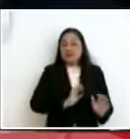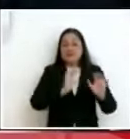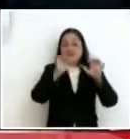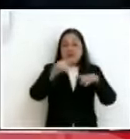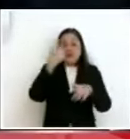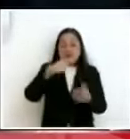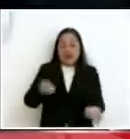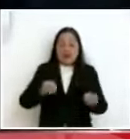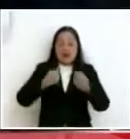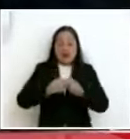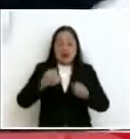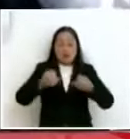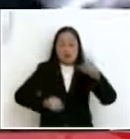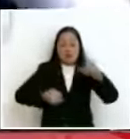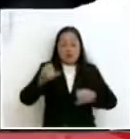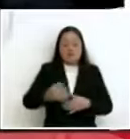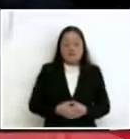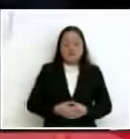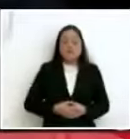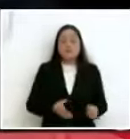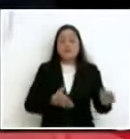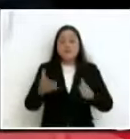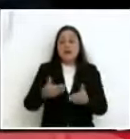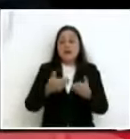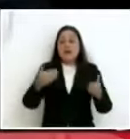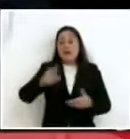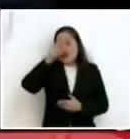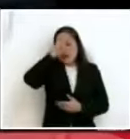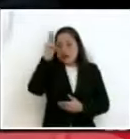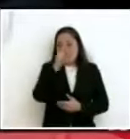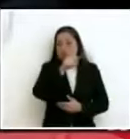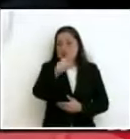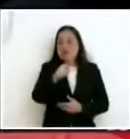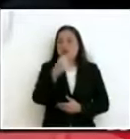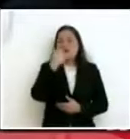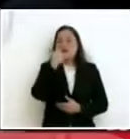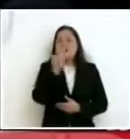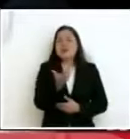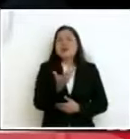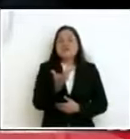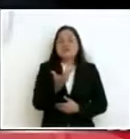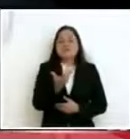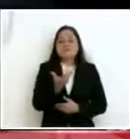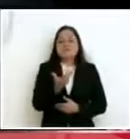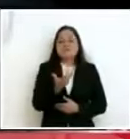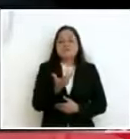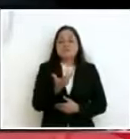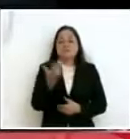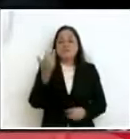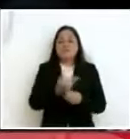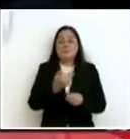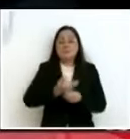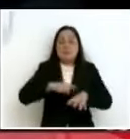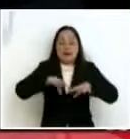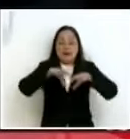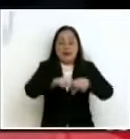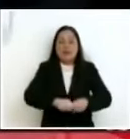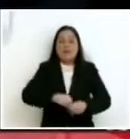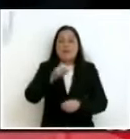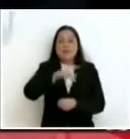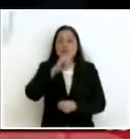honorable posición de juez. Y encima de todo, ustedes quieren que la factura de esta captura